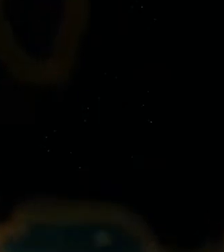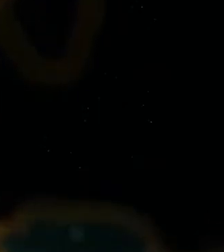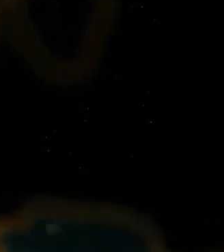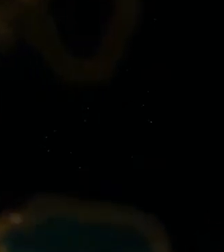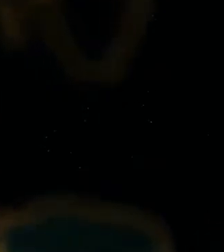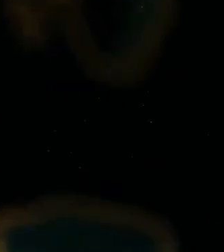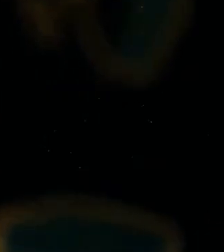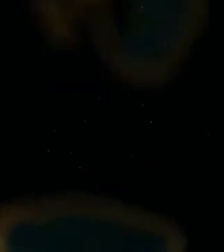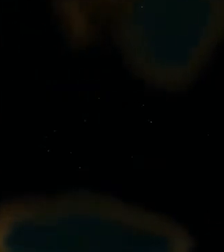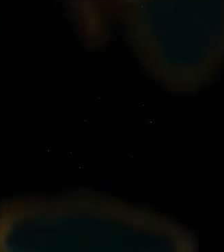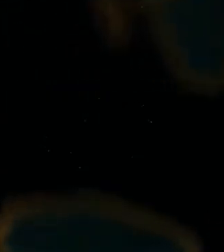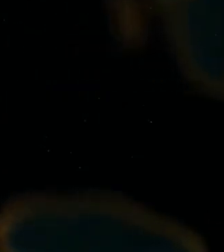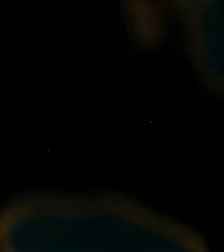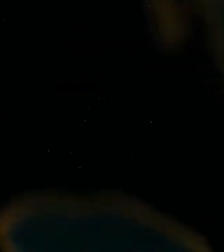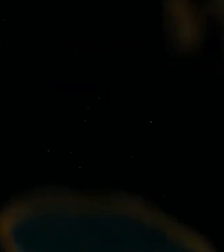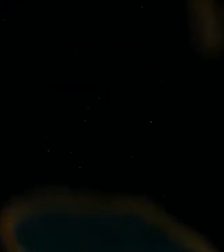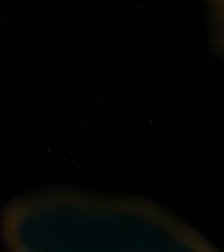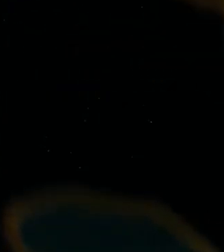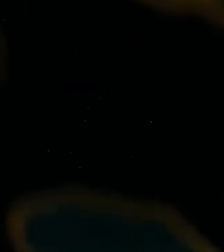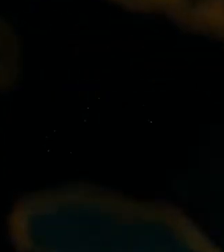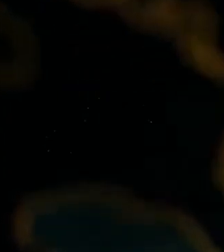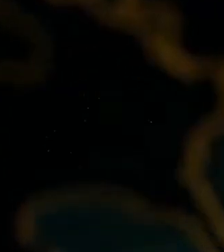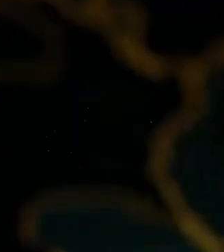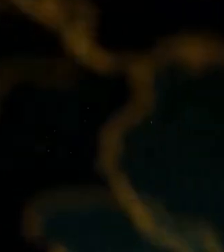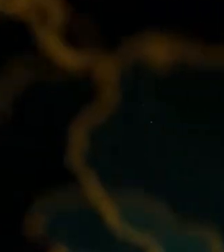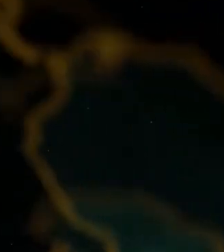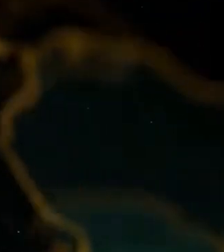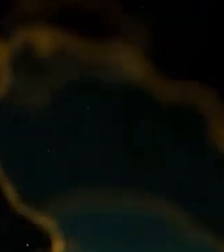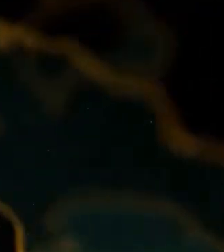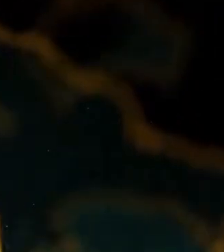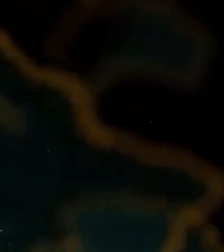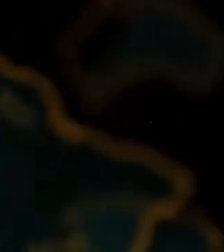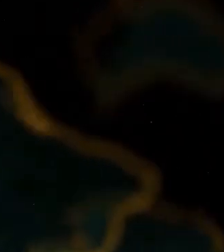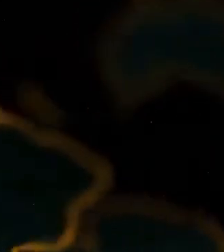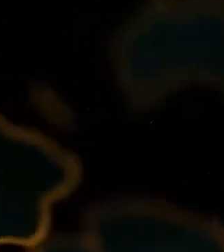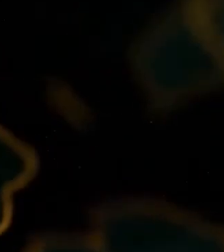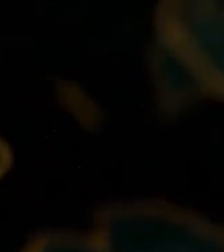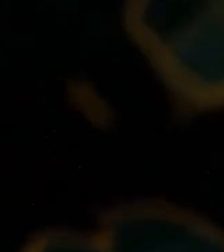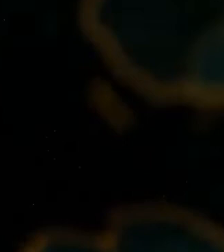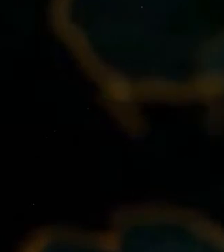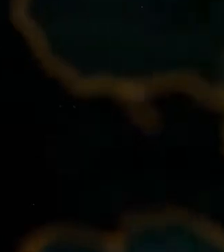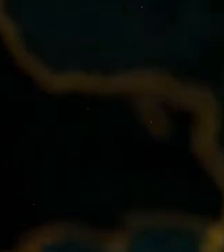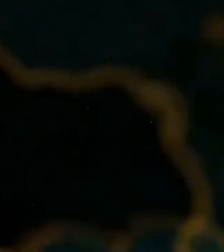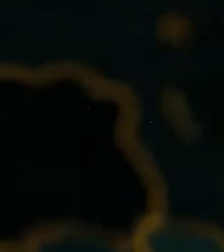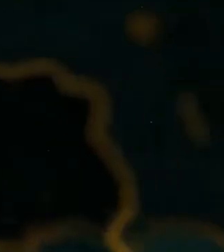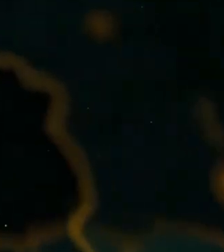H Noticias MX, la información en constante movimiento.